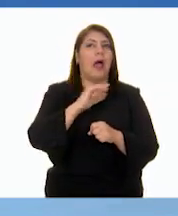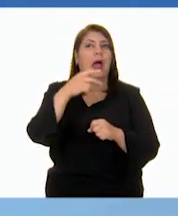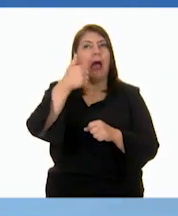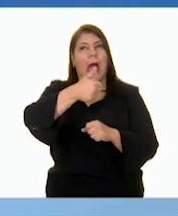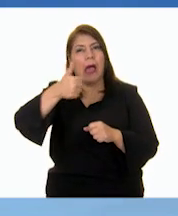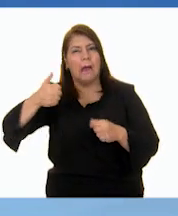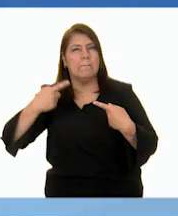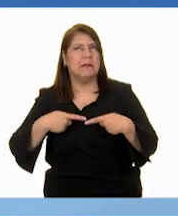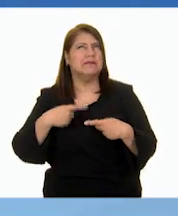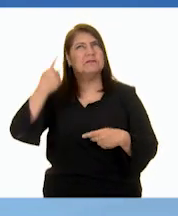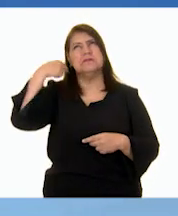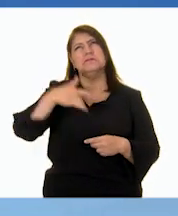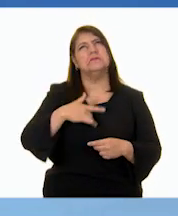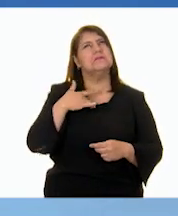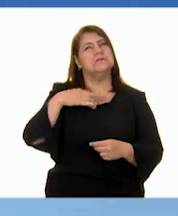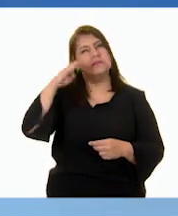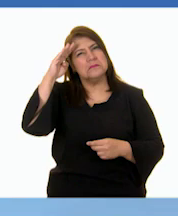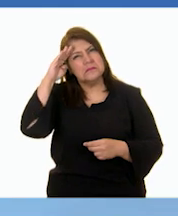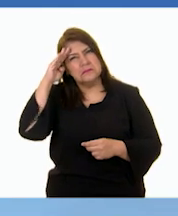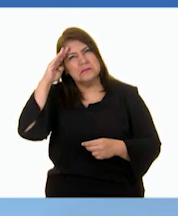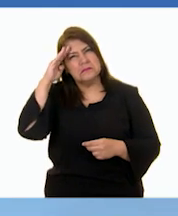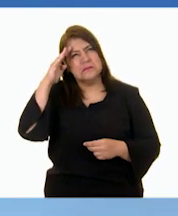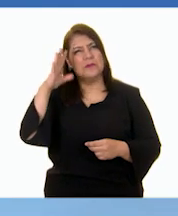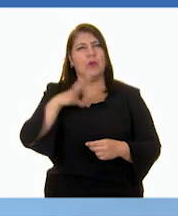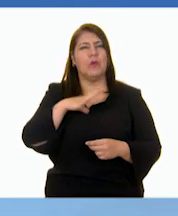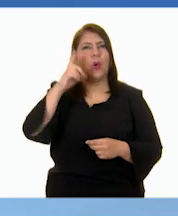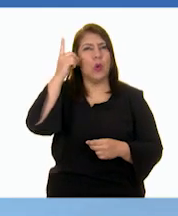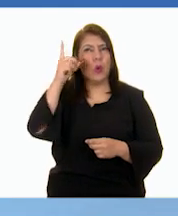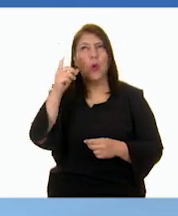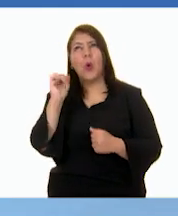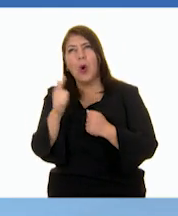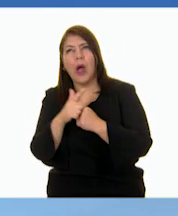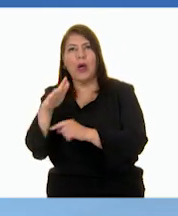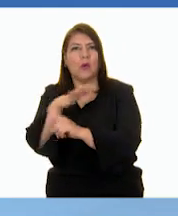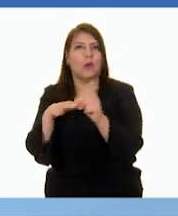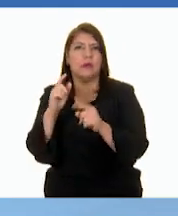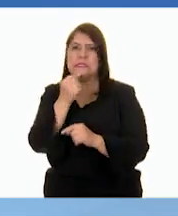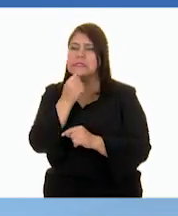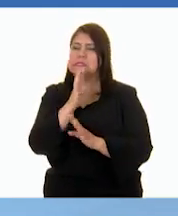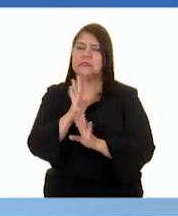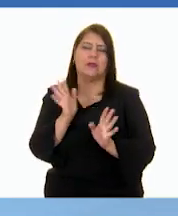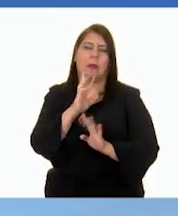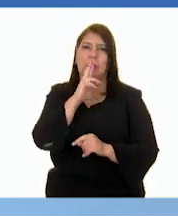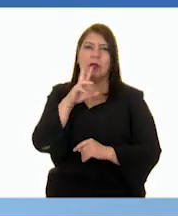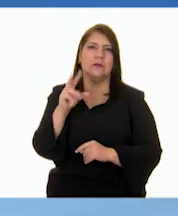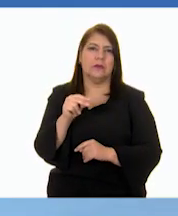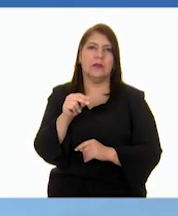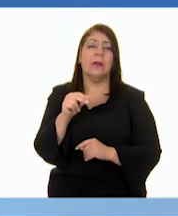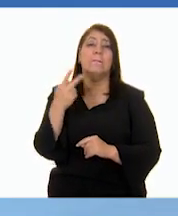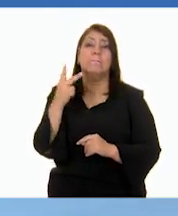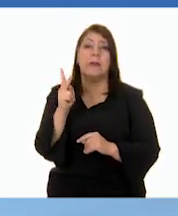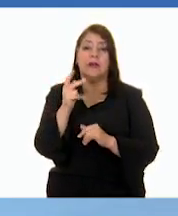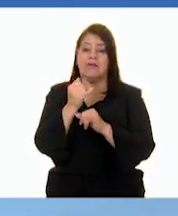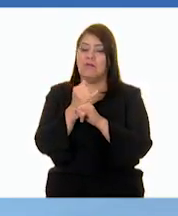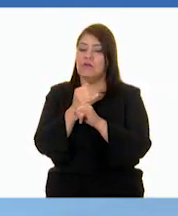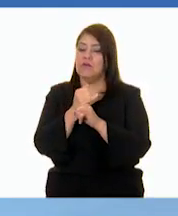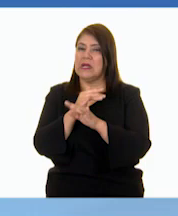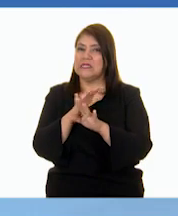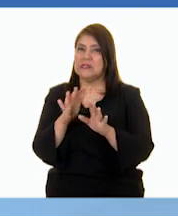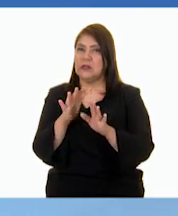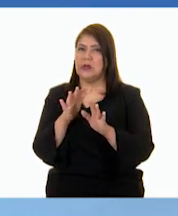no consideramos los patrimoniales porque son niños, pero decidimos que los datos no